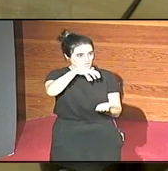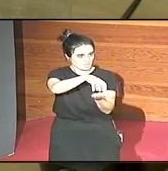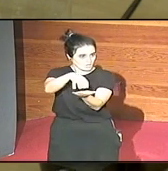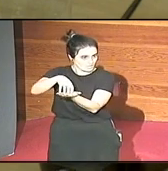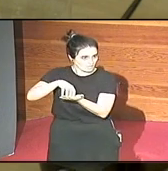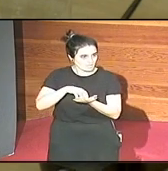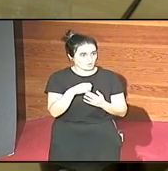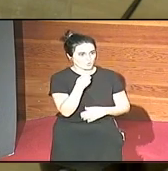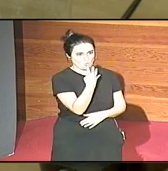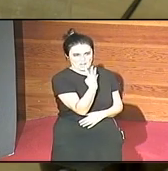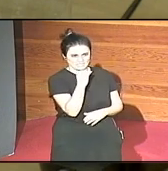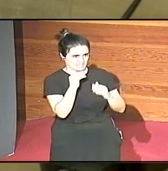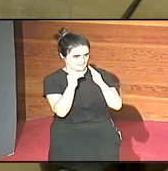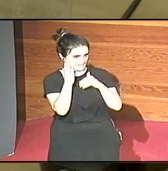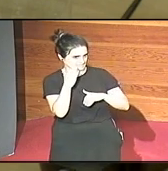puede hablar de eso?